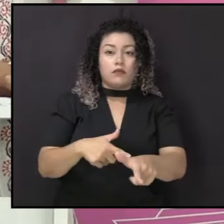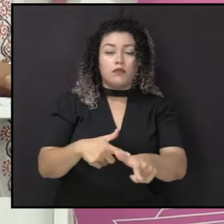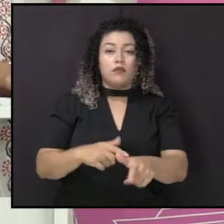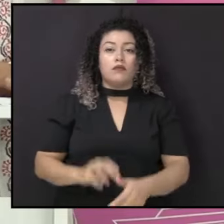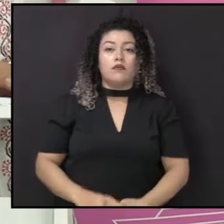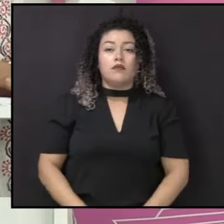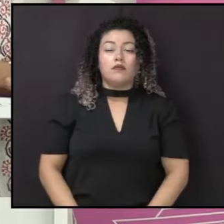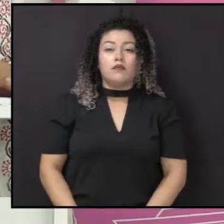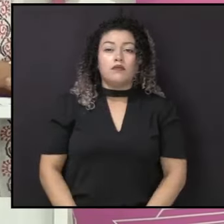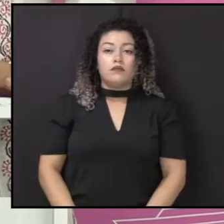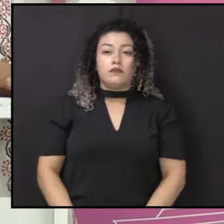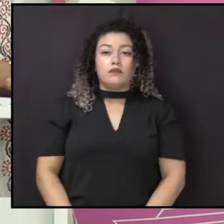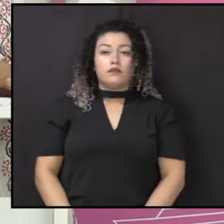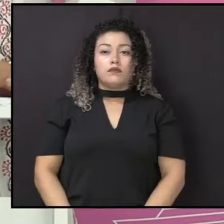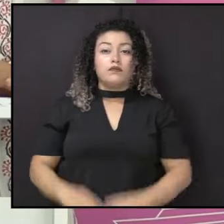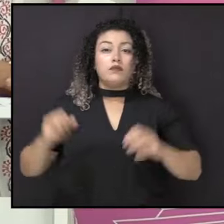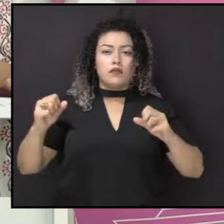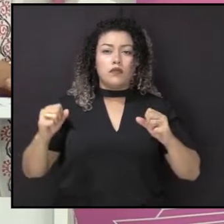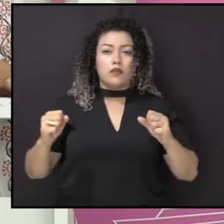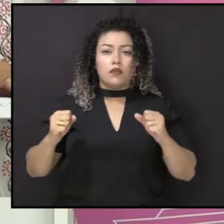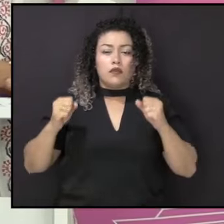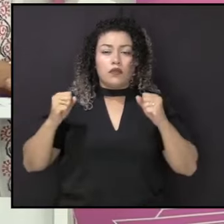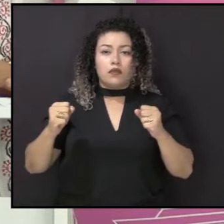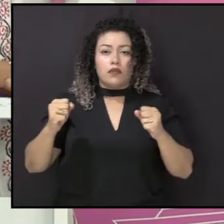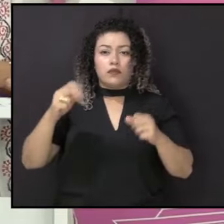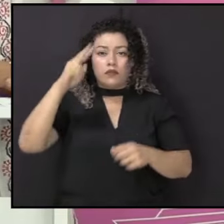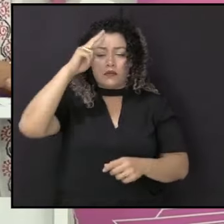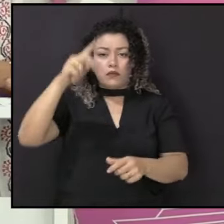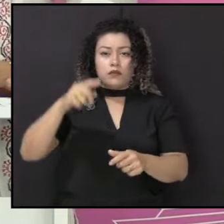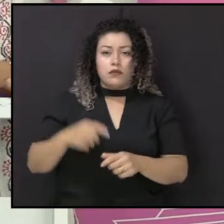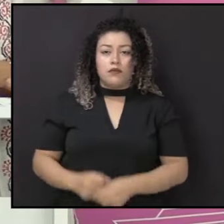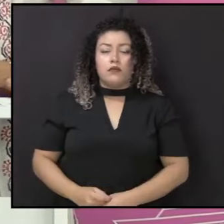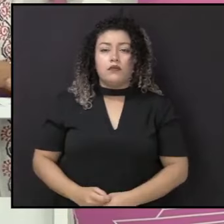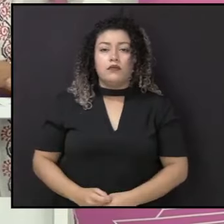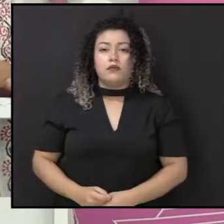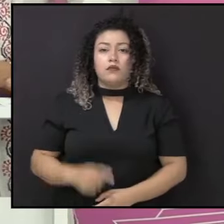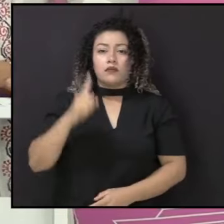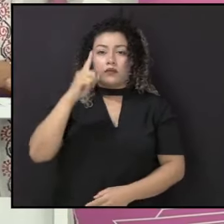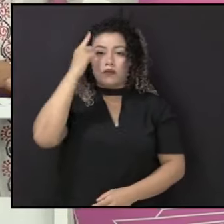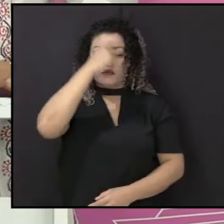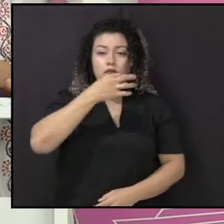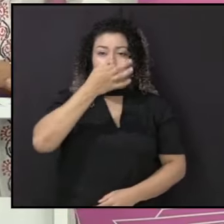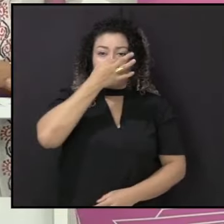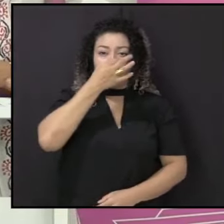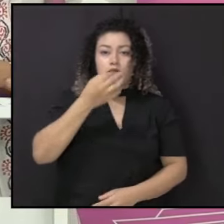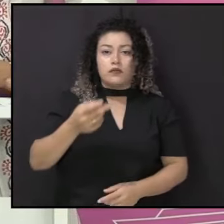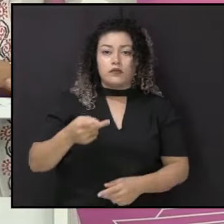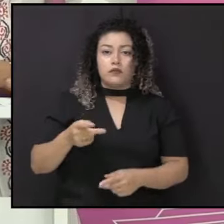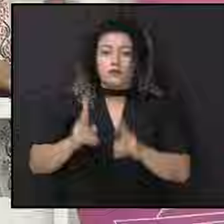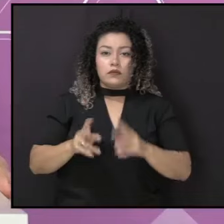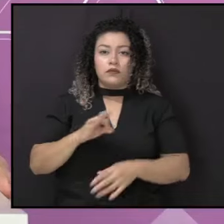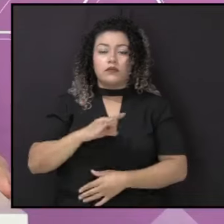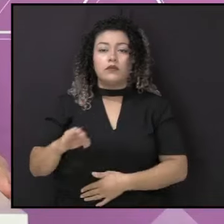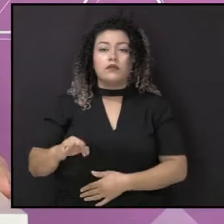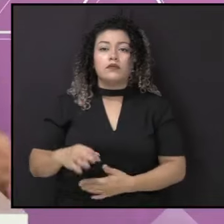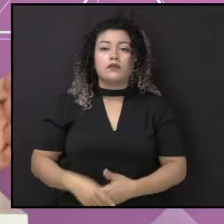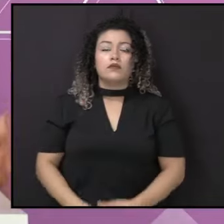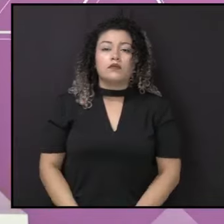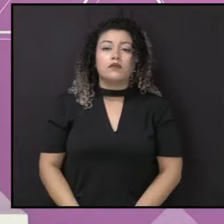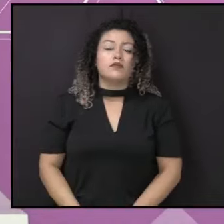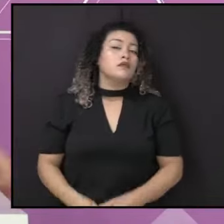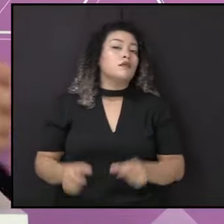de Fuerza por México. Tiene 1 minuto, candidata, para continuar con sus propuestas. Sí, volvemos